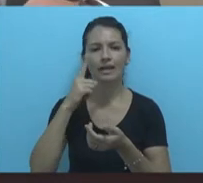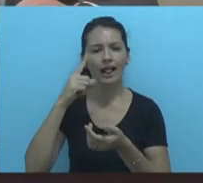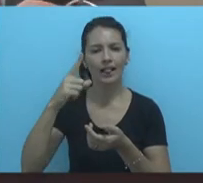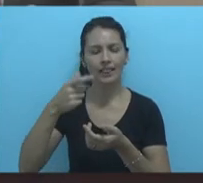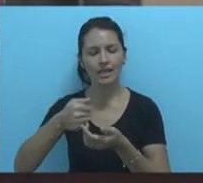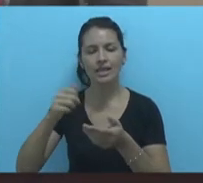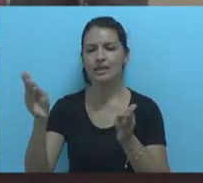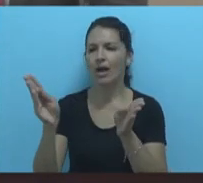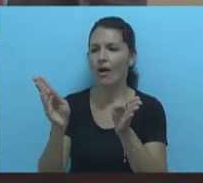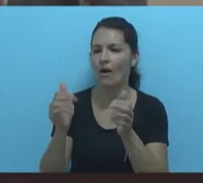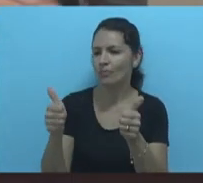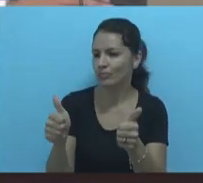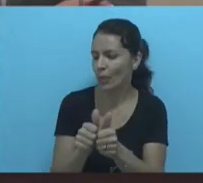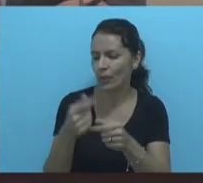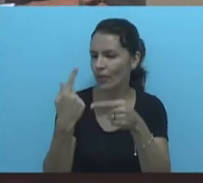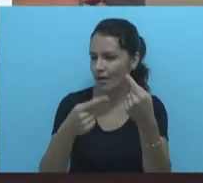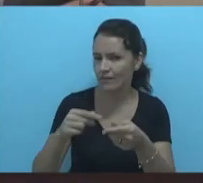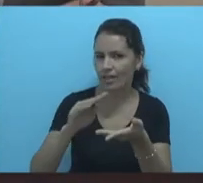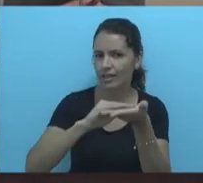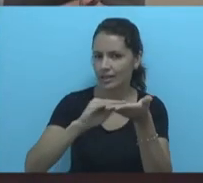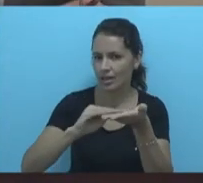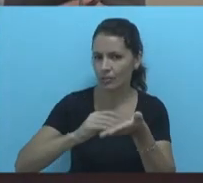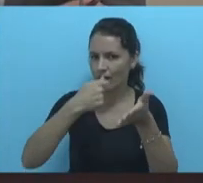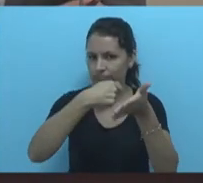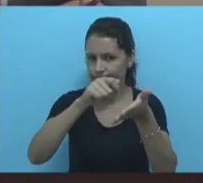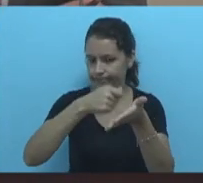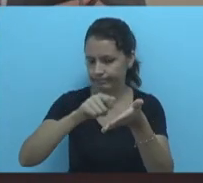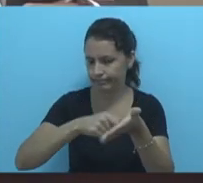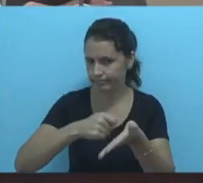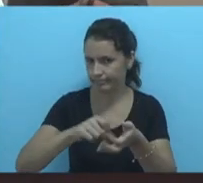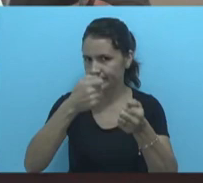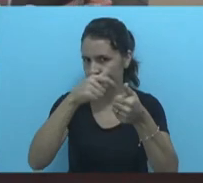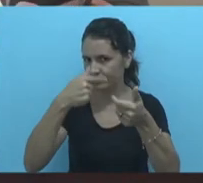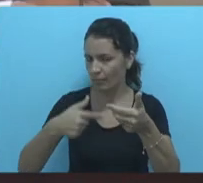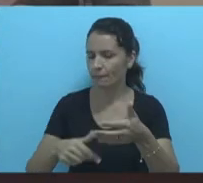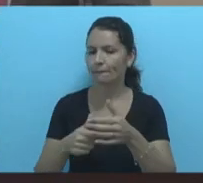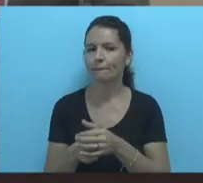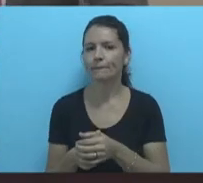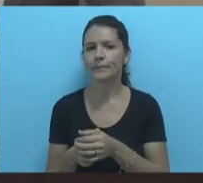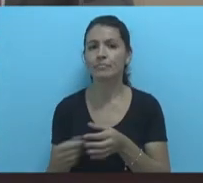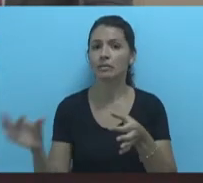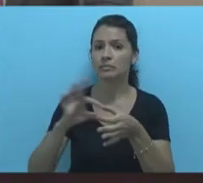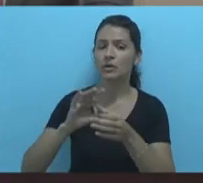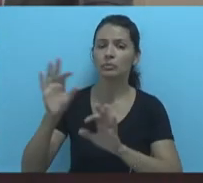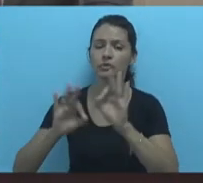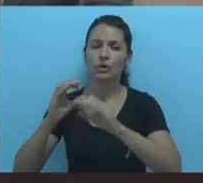Stefano, González, Cándido, Orsiani, Espíndola, Ciancio, Basile, Puyaro, más el proyecto de